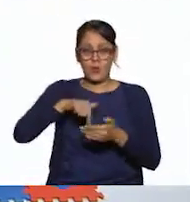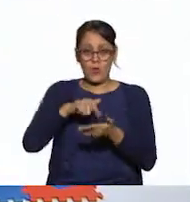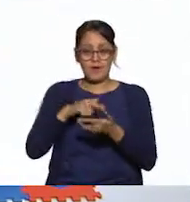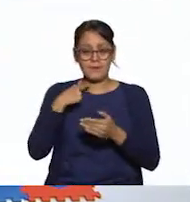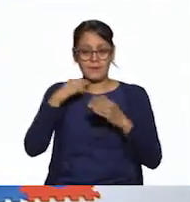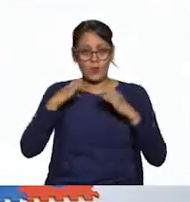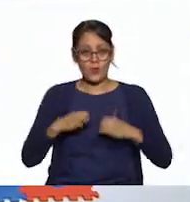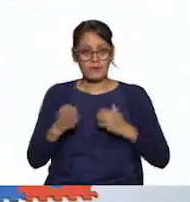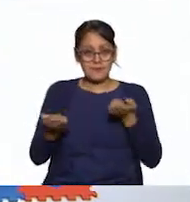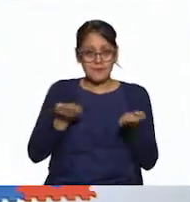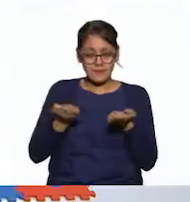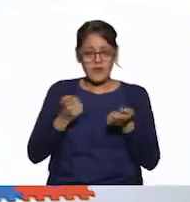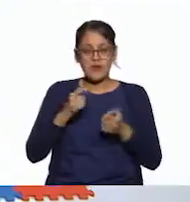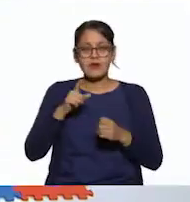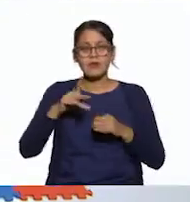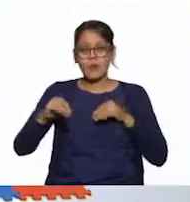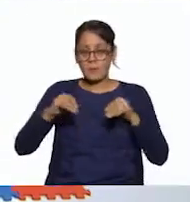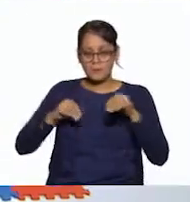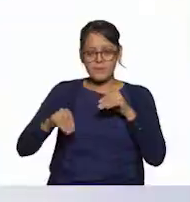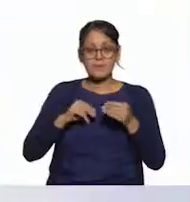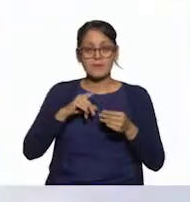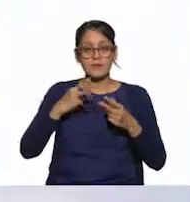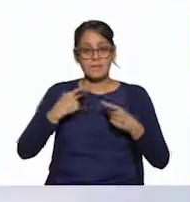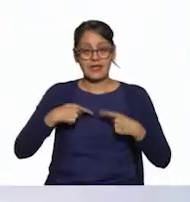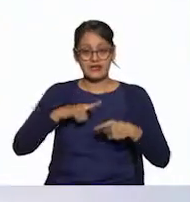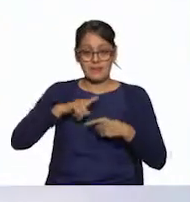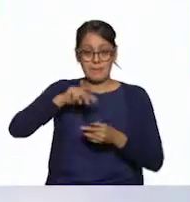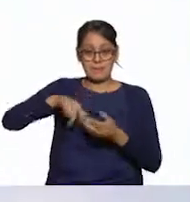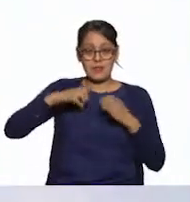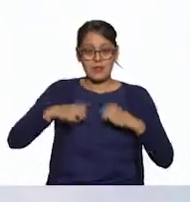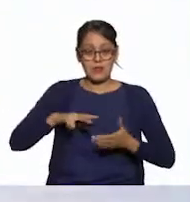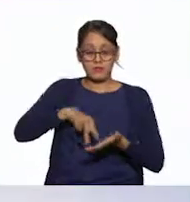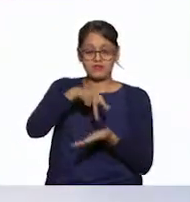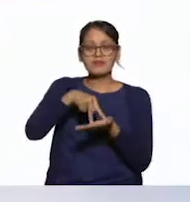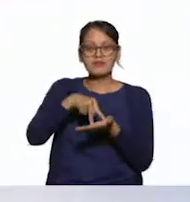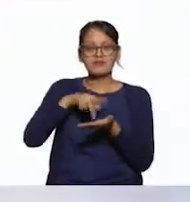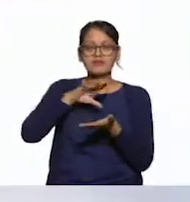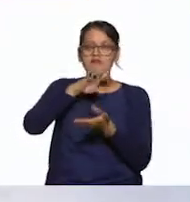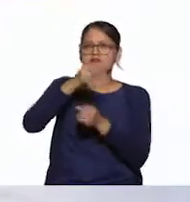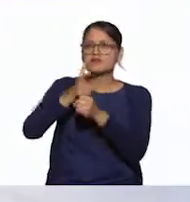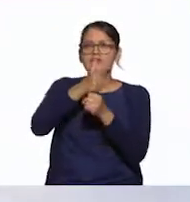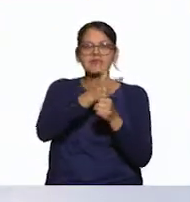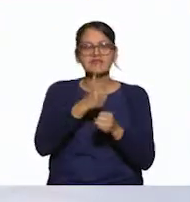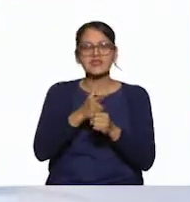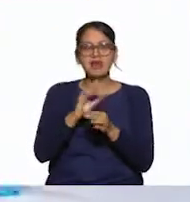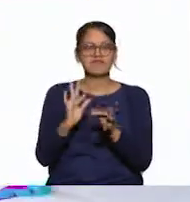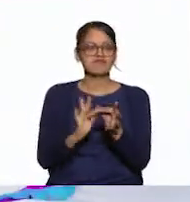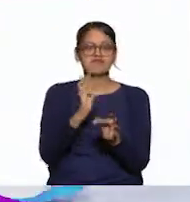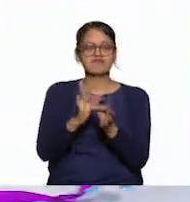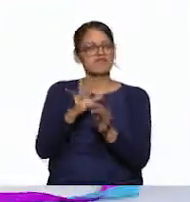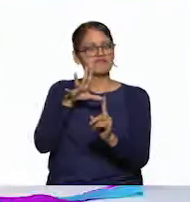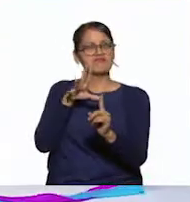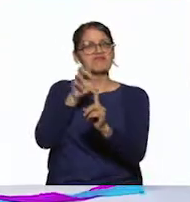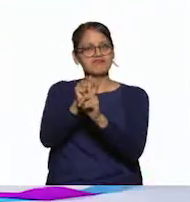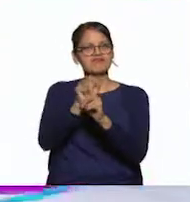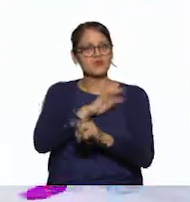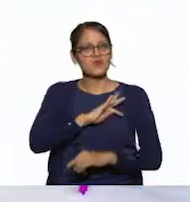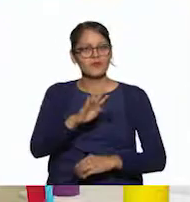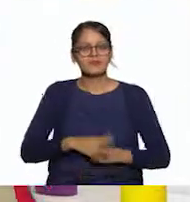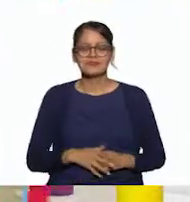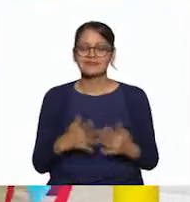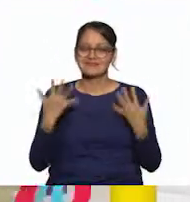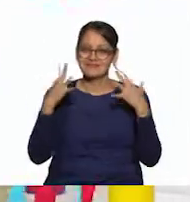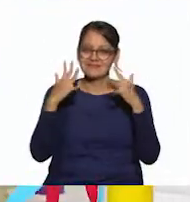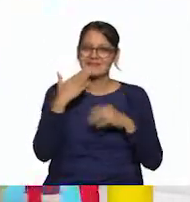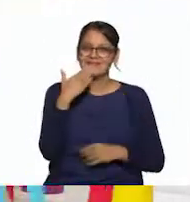ejercicios corporales el espacio personal e identificarlo en la kinesfera, se ha cumplido, Pilar. Ay, me parece